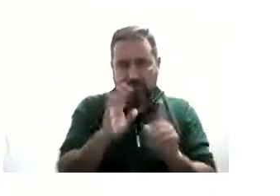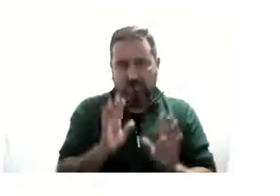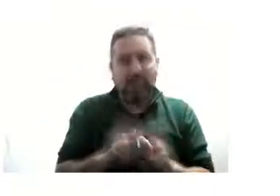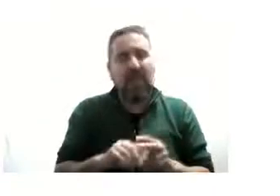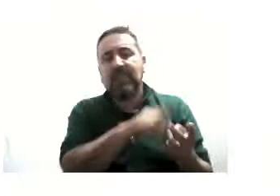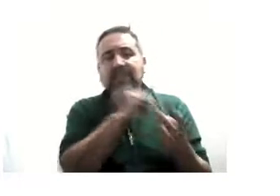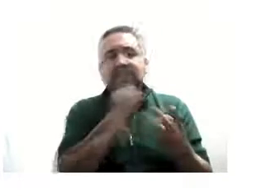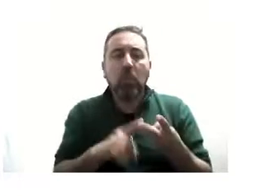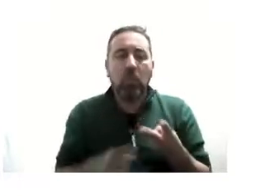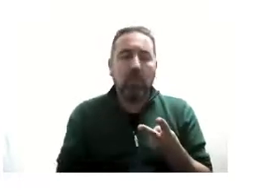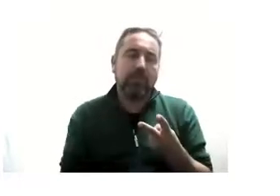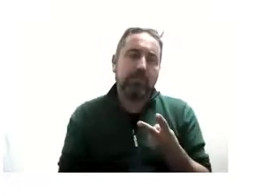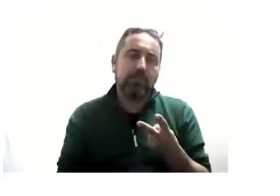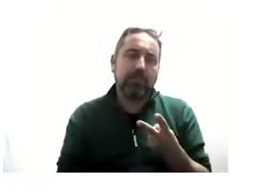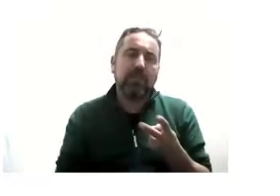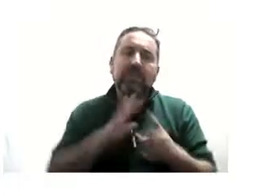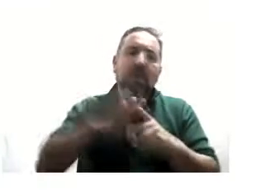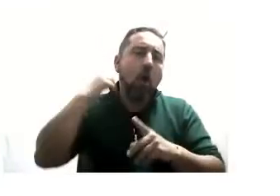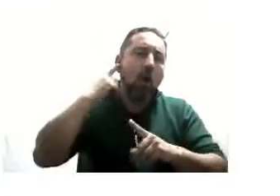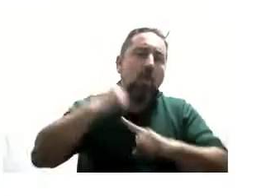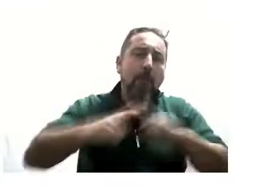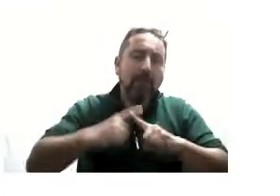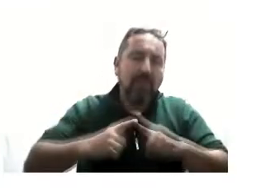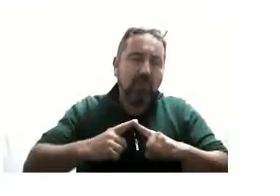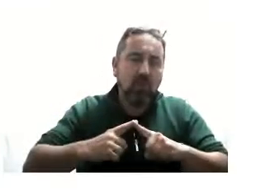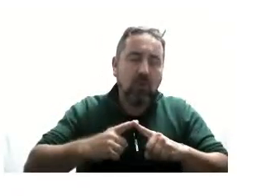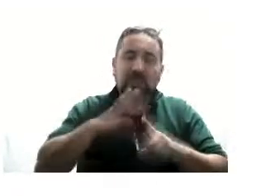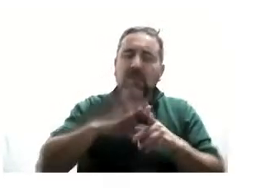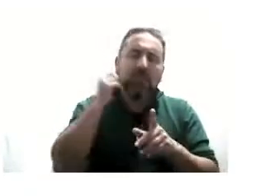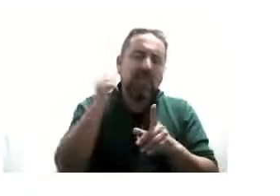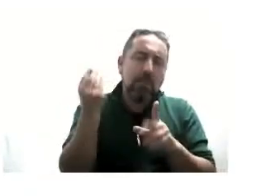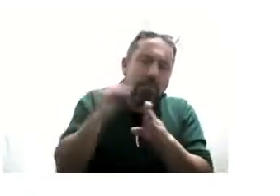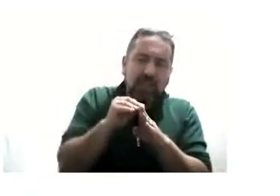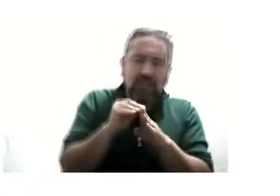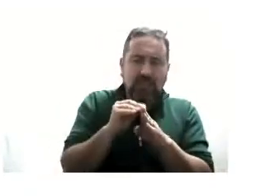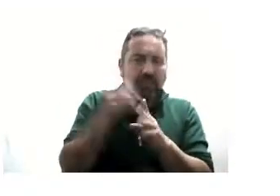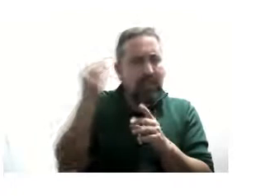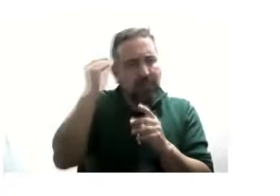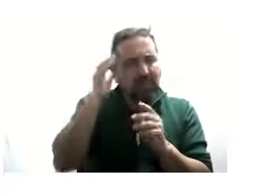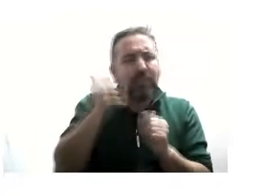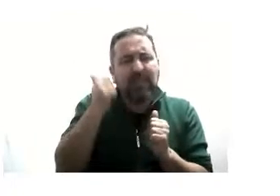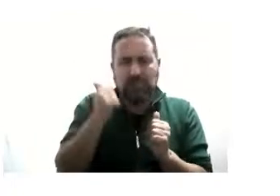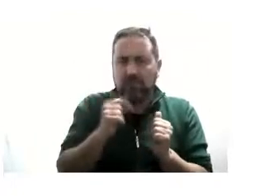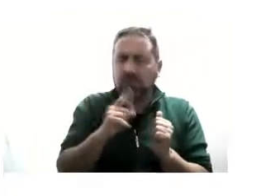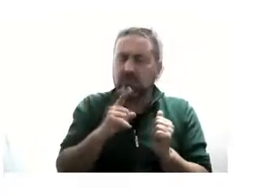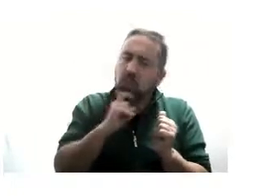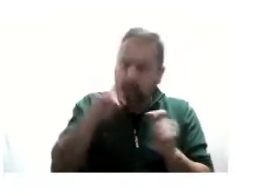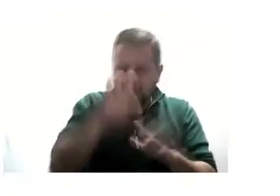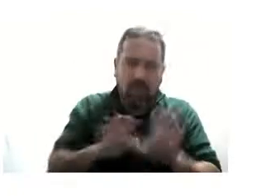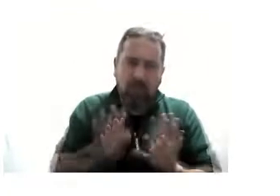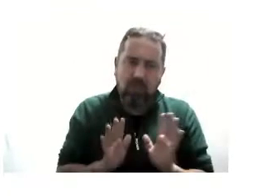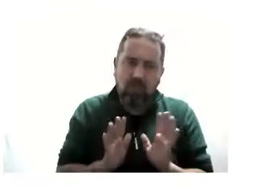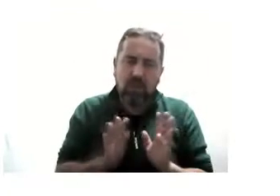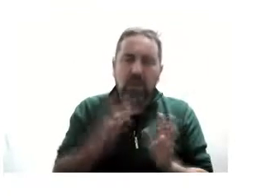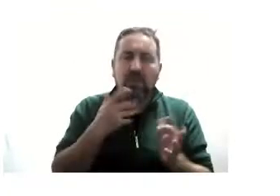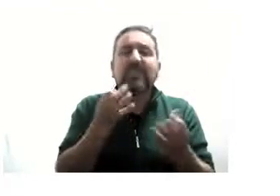lugar, tendríamos los implantes de oído medio. Quizá estos son los implantes más difíciles de entender conceptualmente. Y además es que